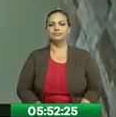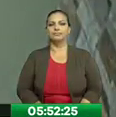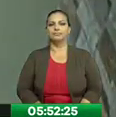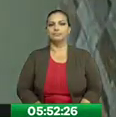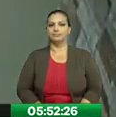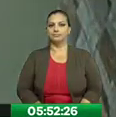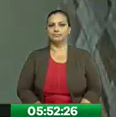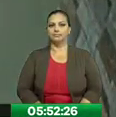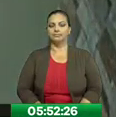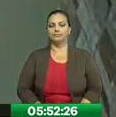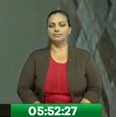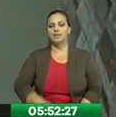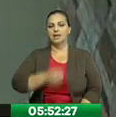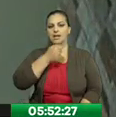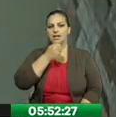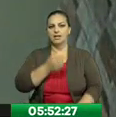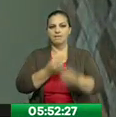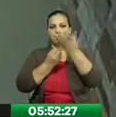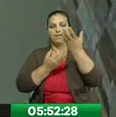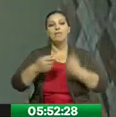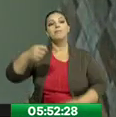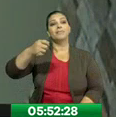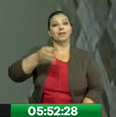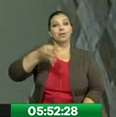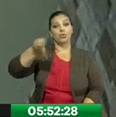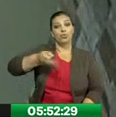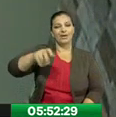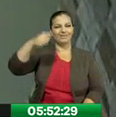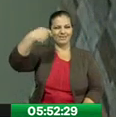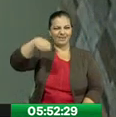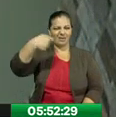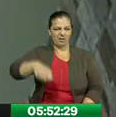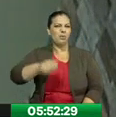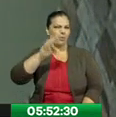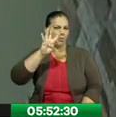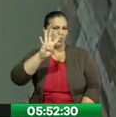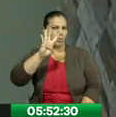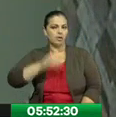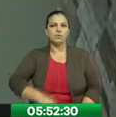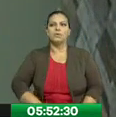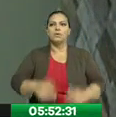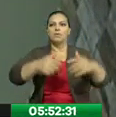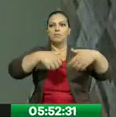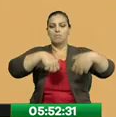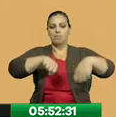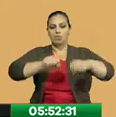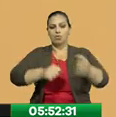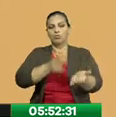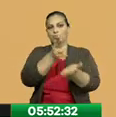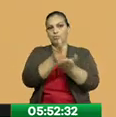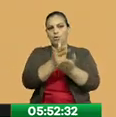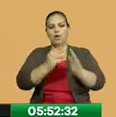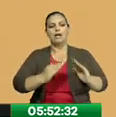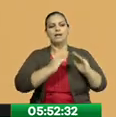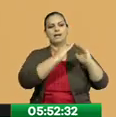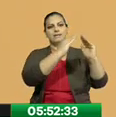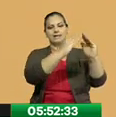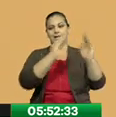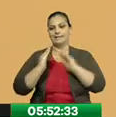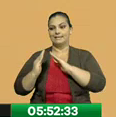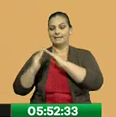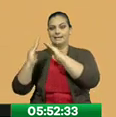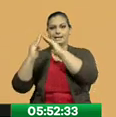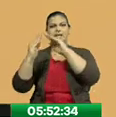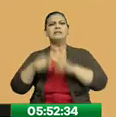Es la cuarta etapa del recreo en Durán. Algunos propietarios de estas viviendas han tenido que colocar cámaras